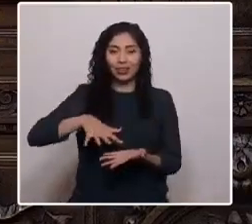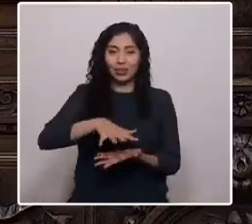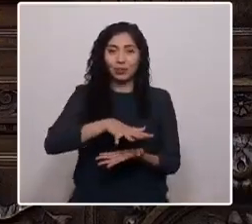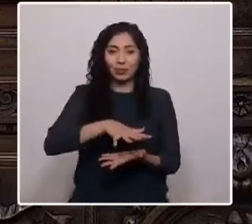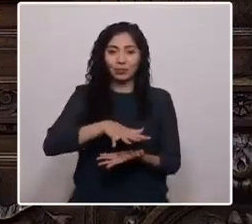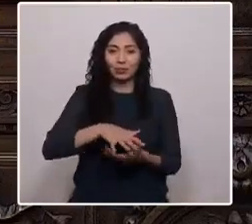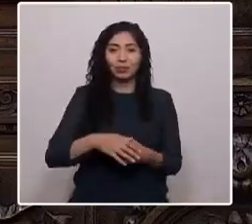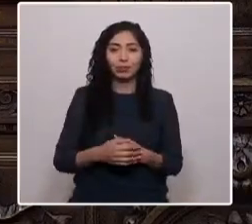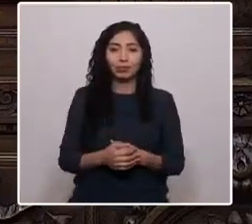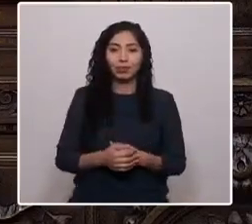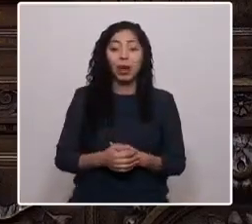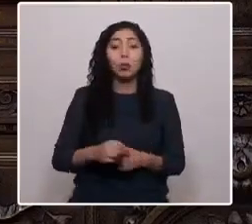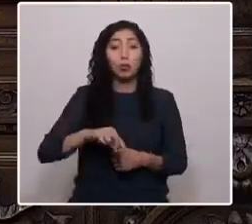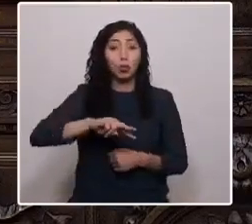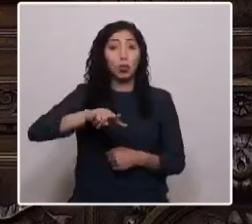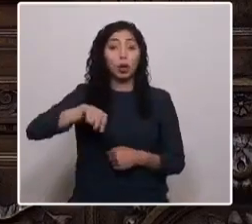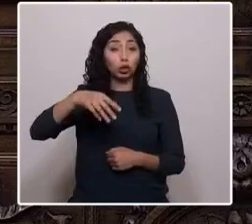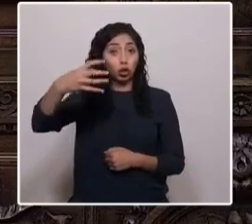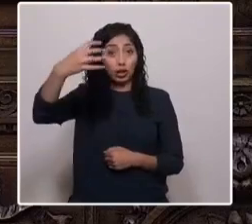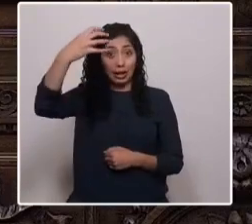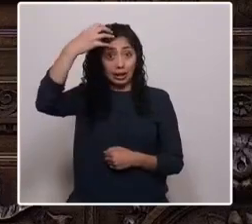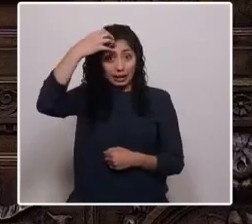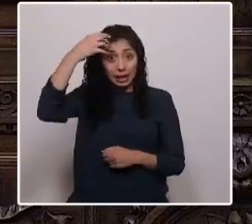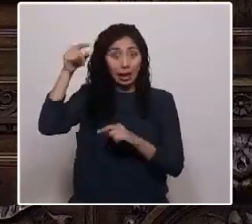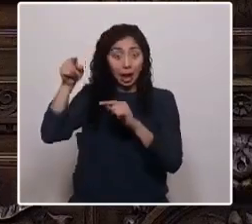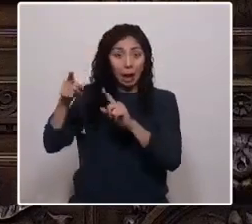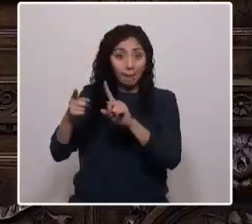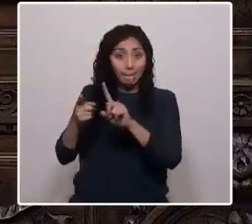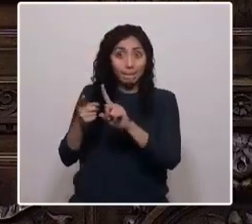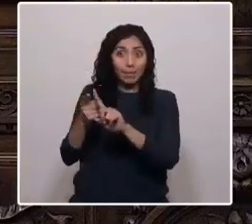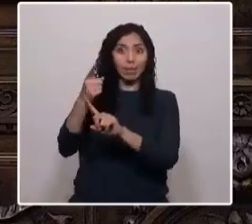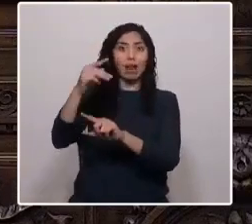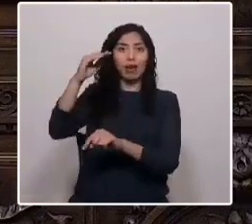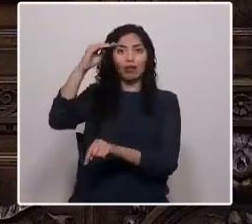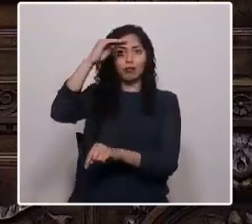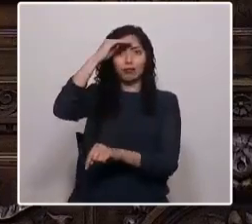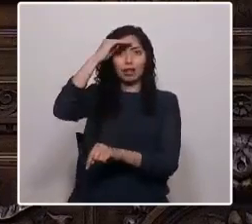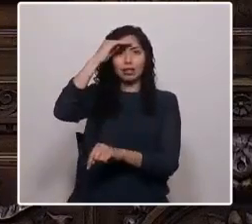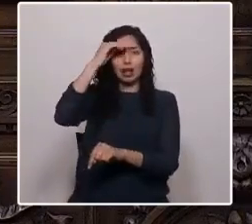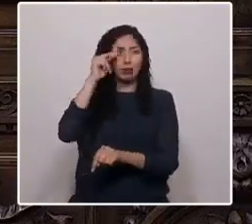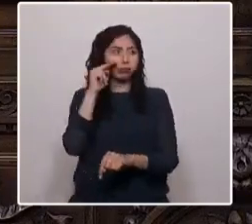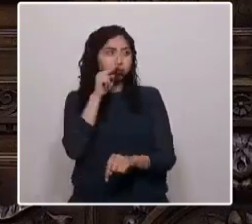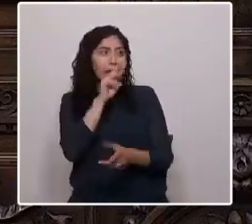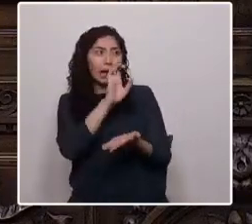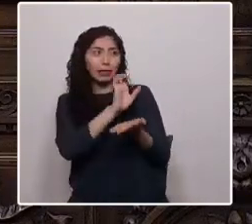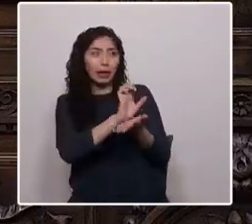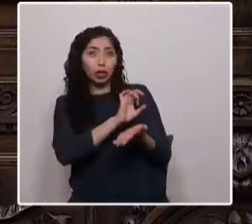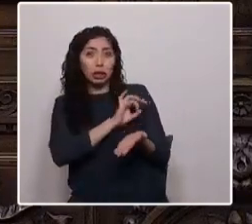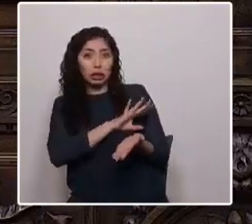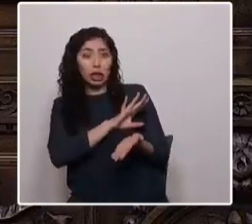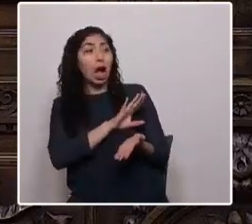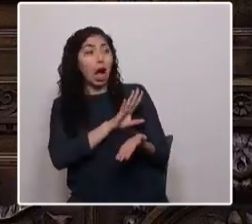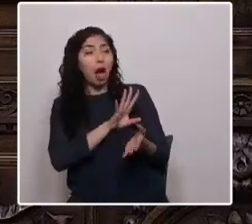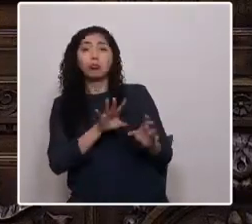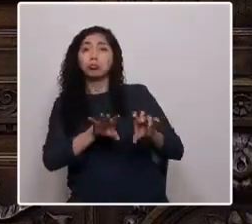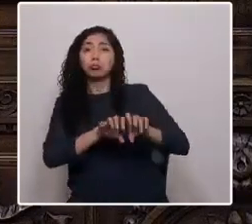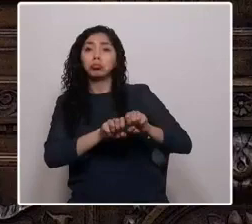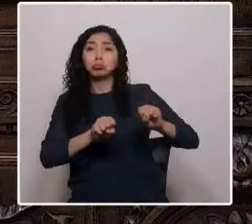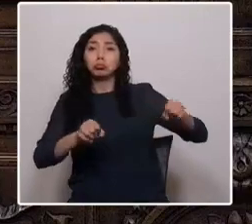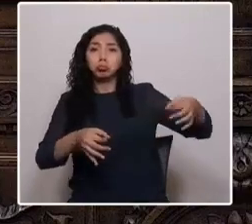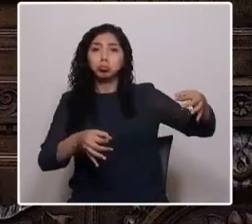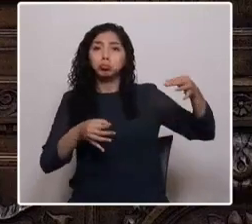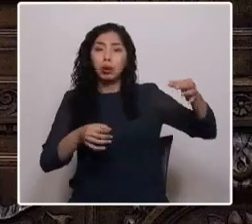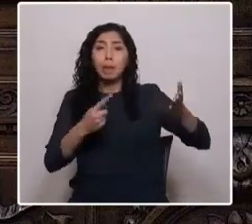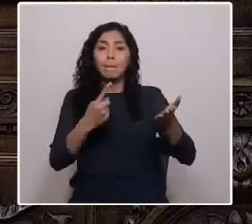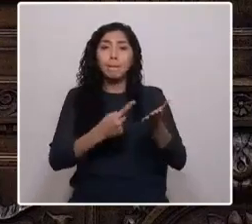pequeña nuestro rey quien aquí el primer voto de confianza hacia el estado de chile suscribió el tratado de voluntades en